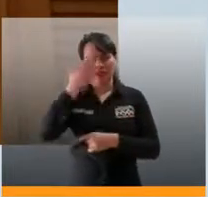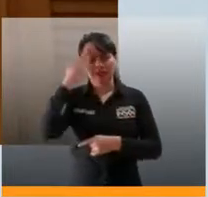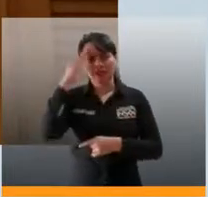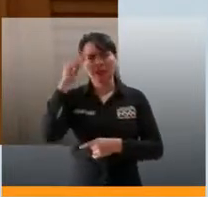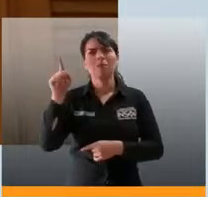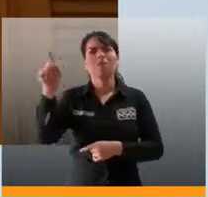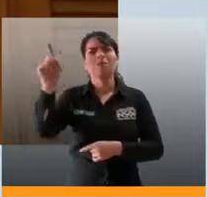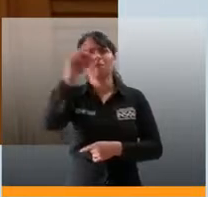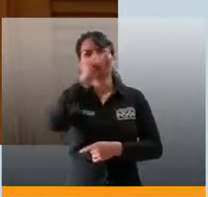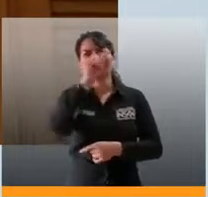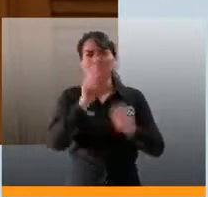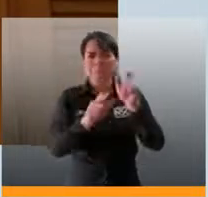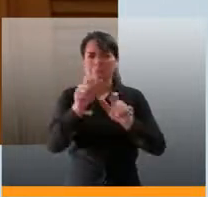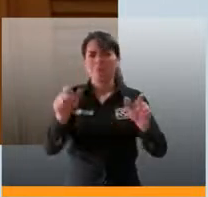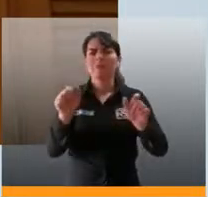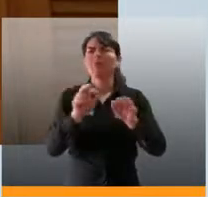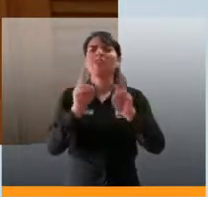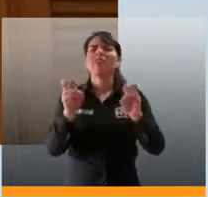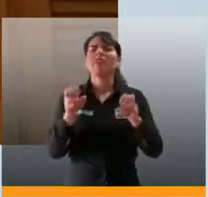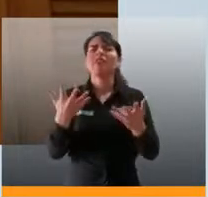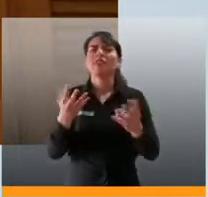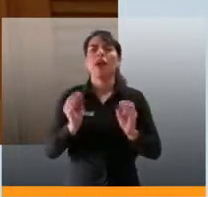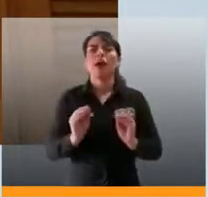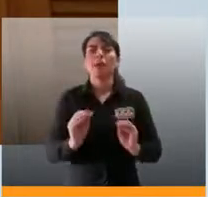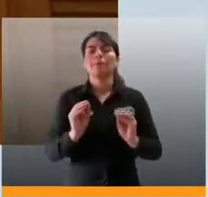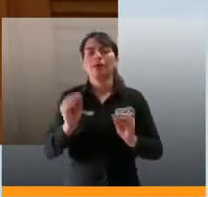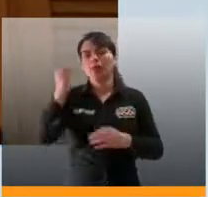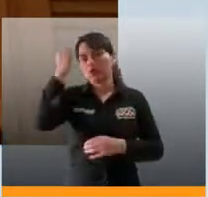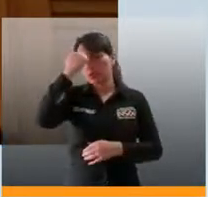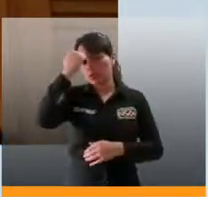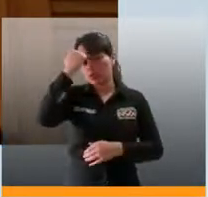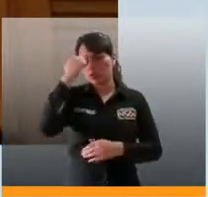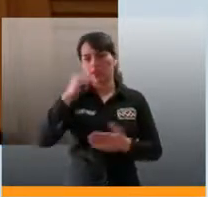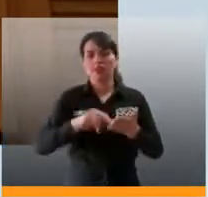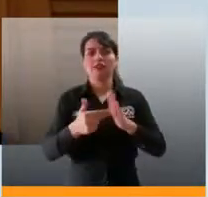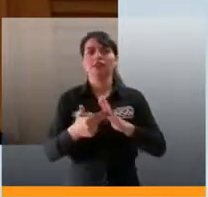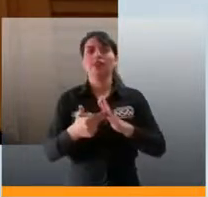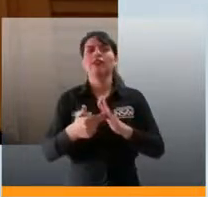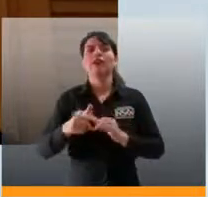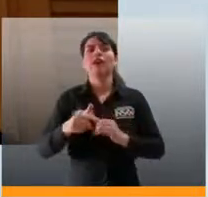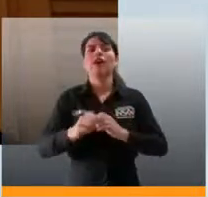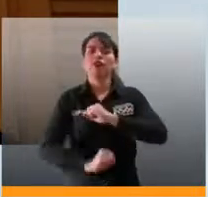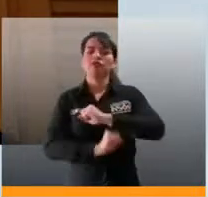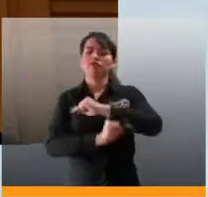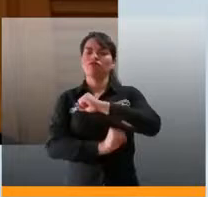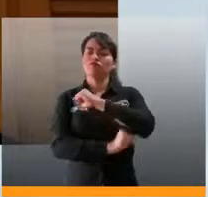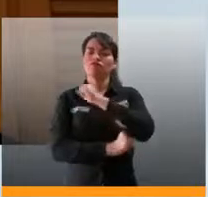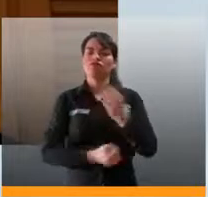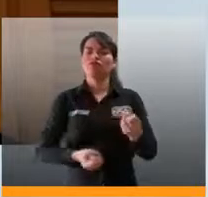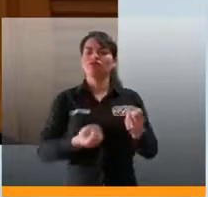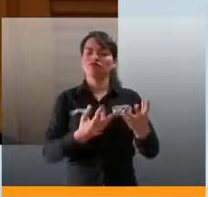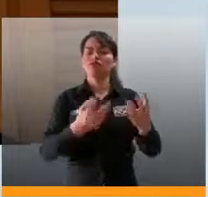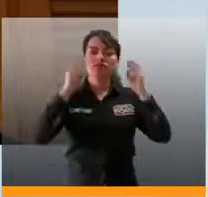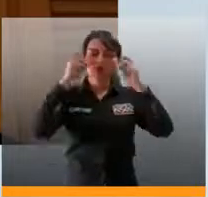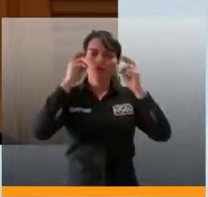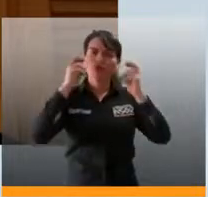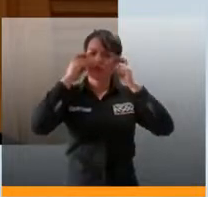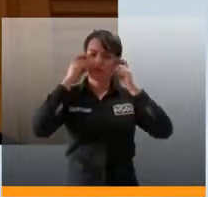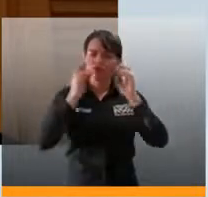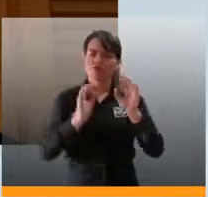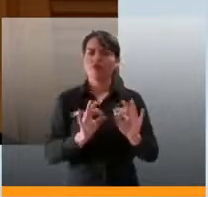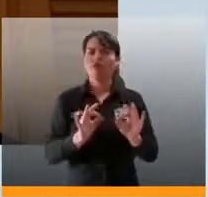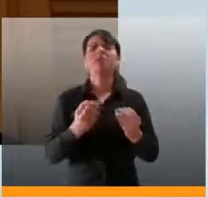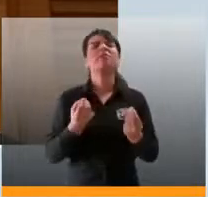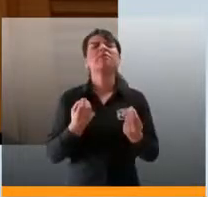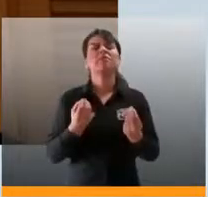ellos han hablado del tema de la capacitación docente, de poder fortalecer sus conocimientos alrededor